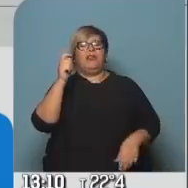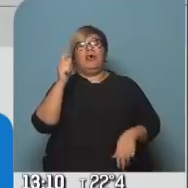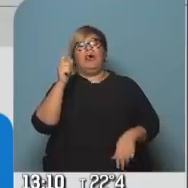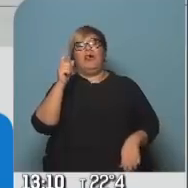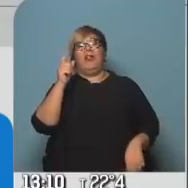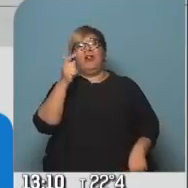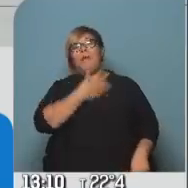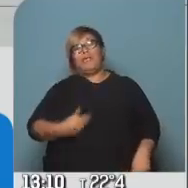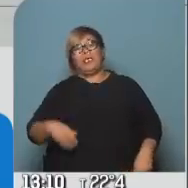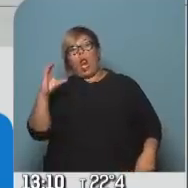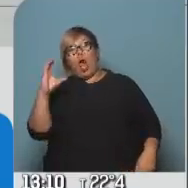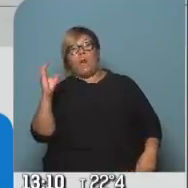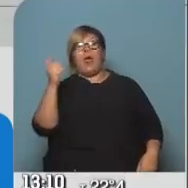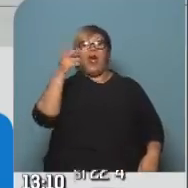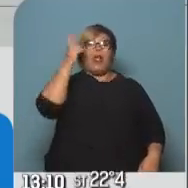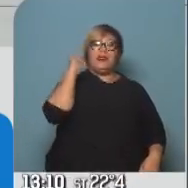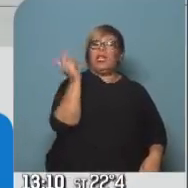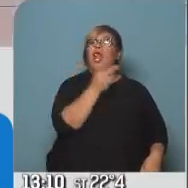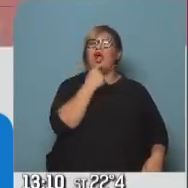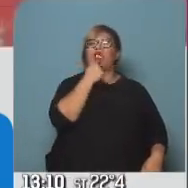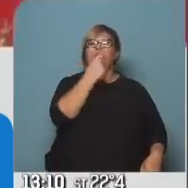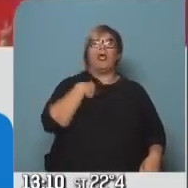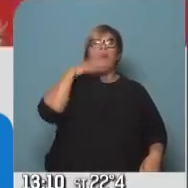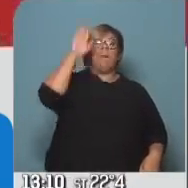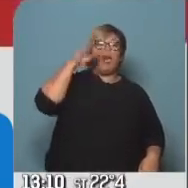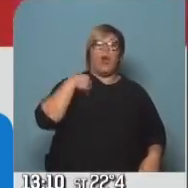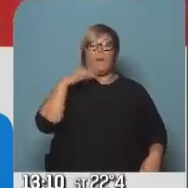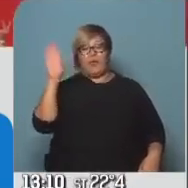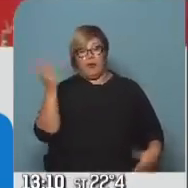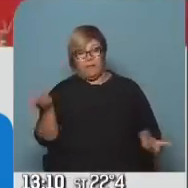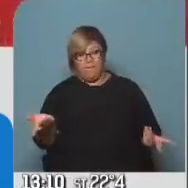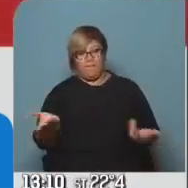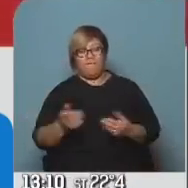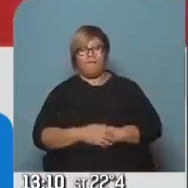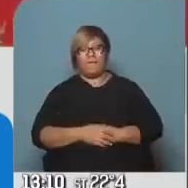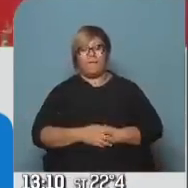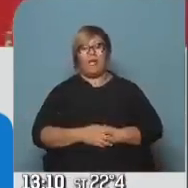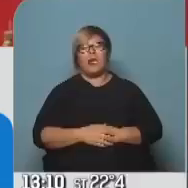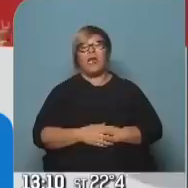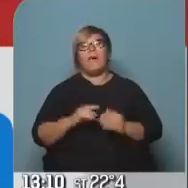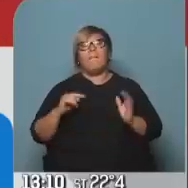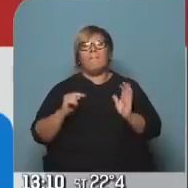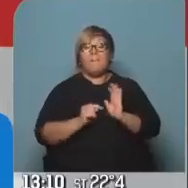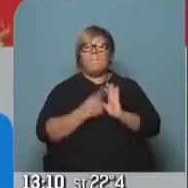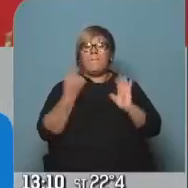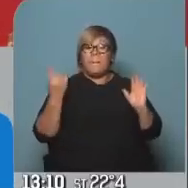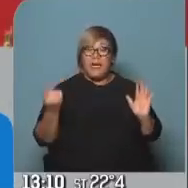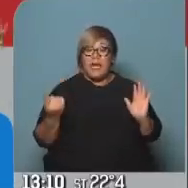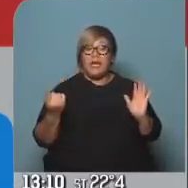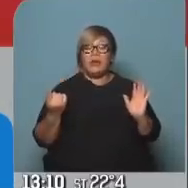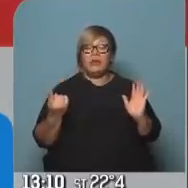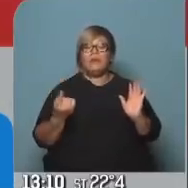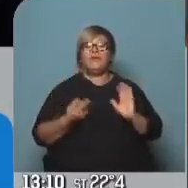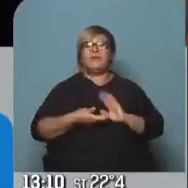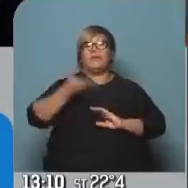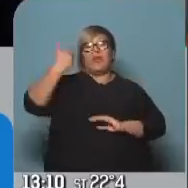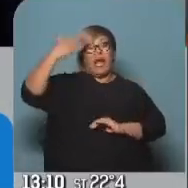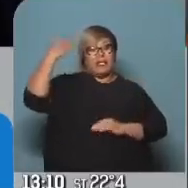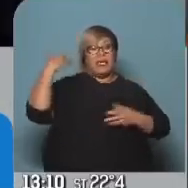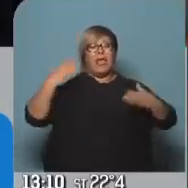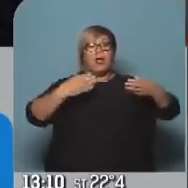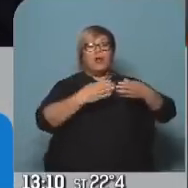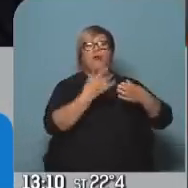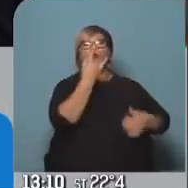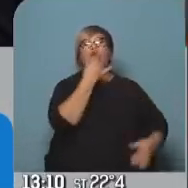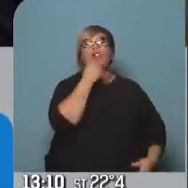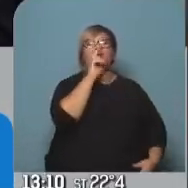también es una idea, un plan de los países que se fueron primero temporalmente de UNASUR,